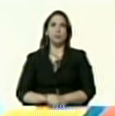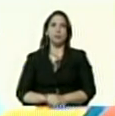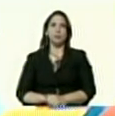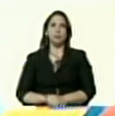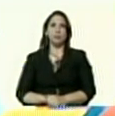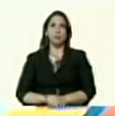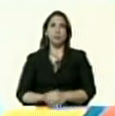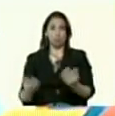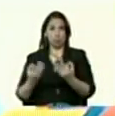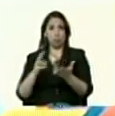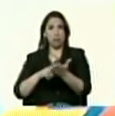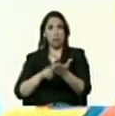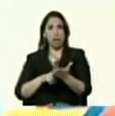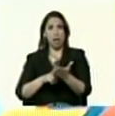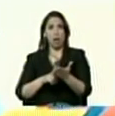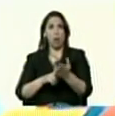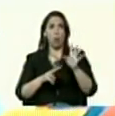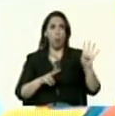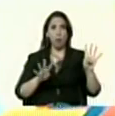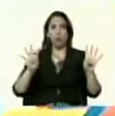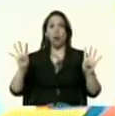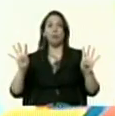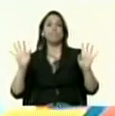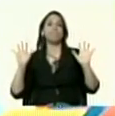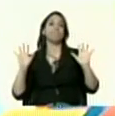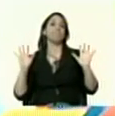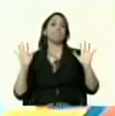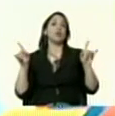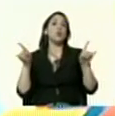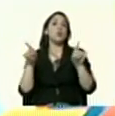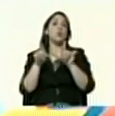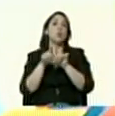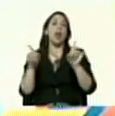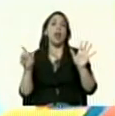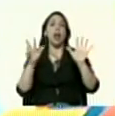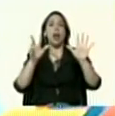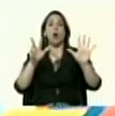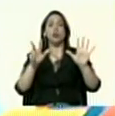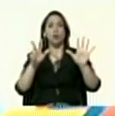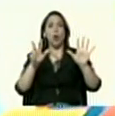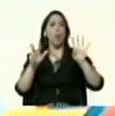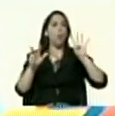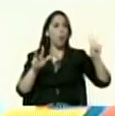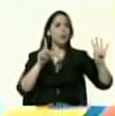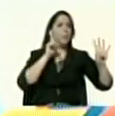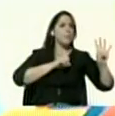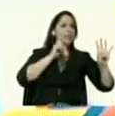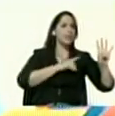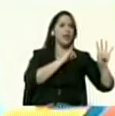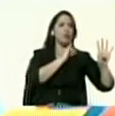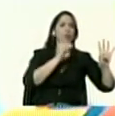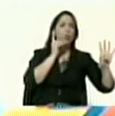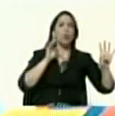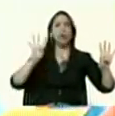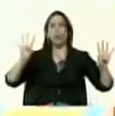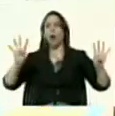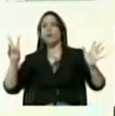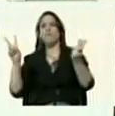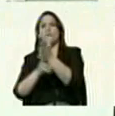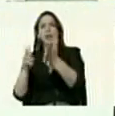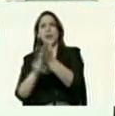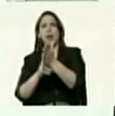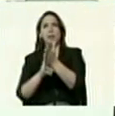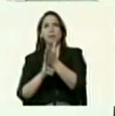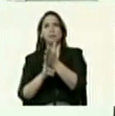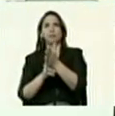¿Es la verdad? ¿Cuatro más cuatro? Ocho. Cuatro mentiras de Duque y cuatro verdades.